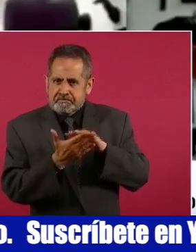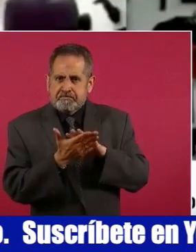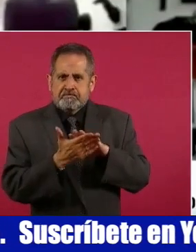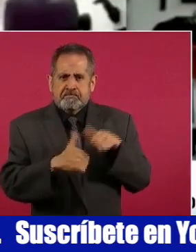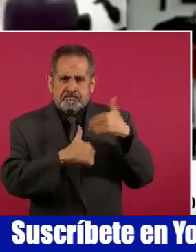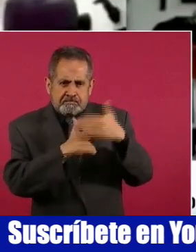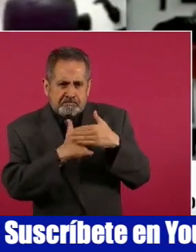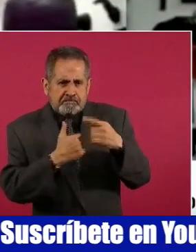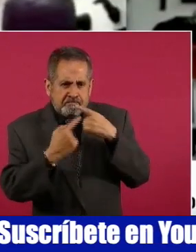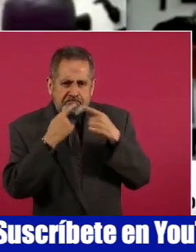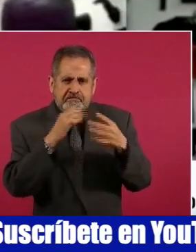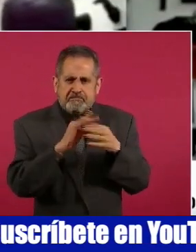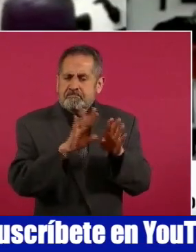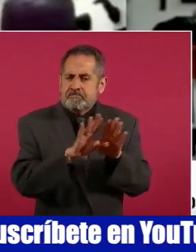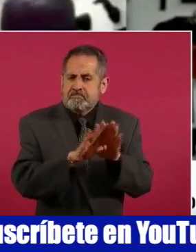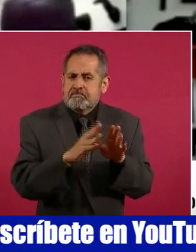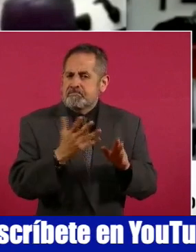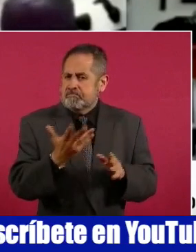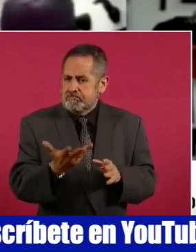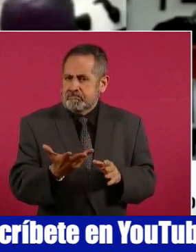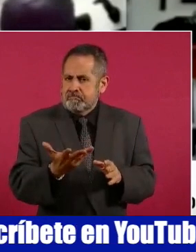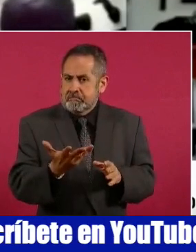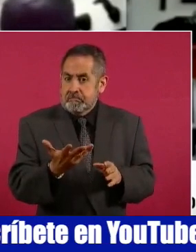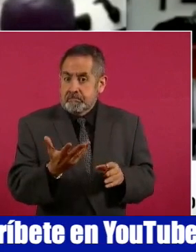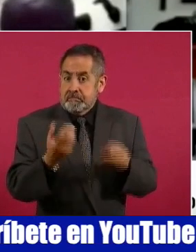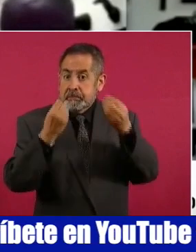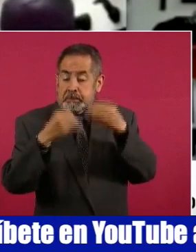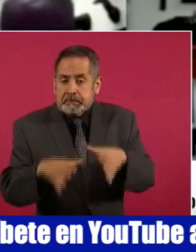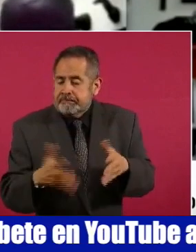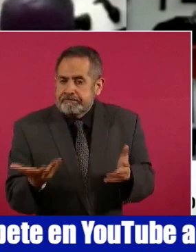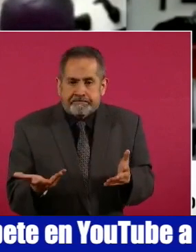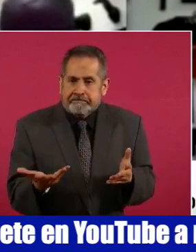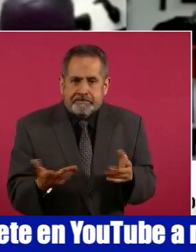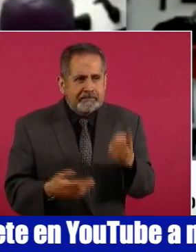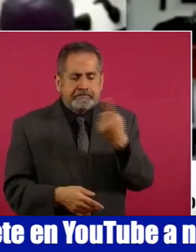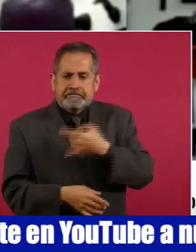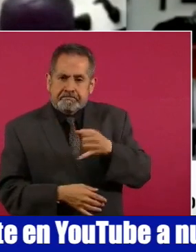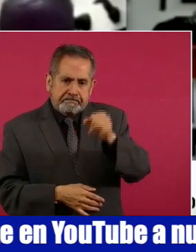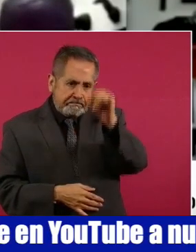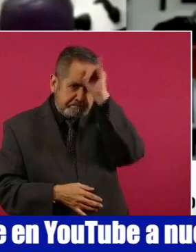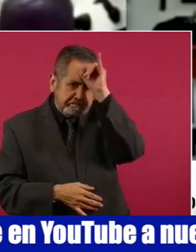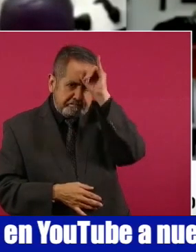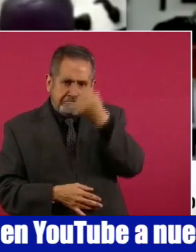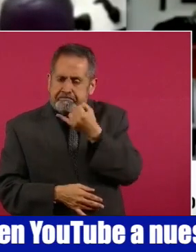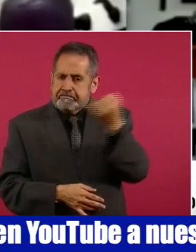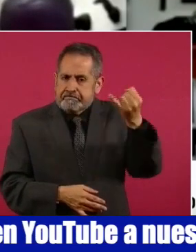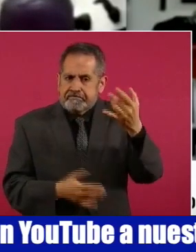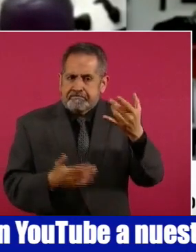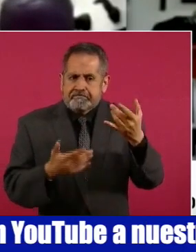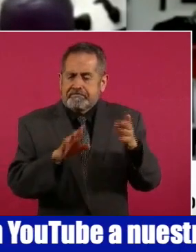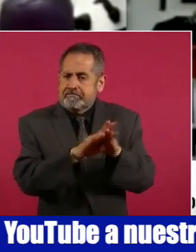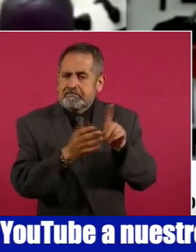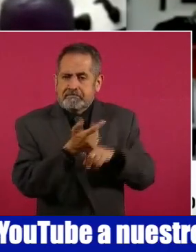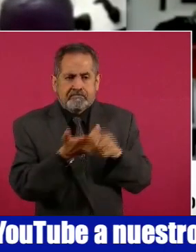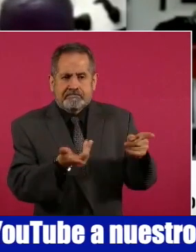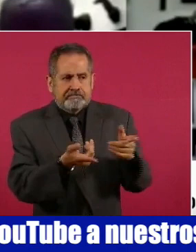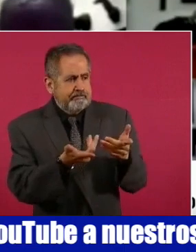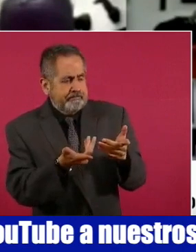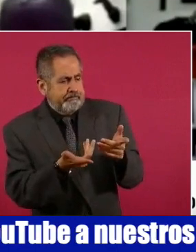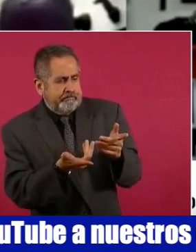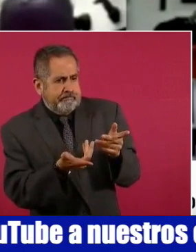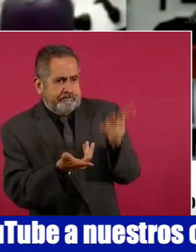revolucionario y que cuando uno entiende eso, todas las estupideces que hace adquieren una lógica